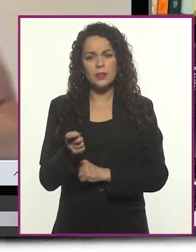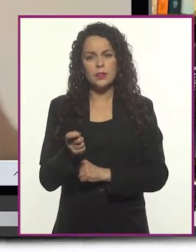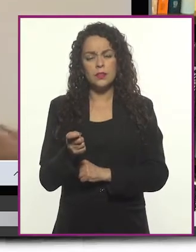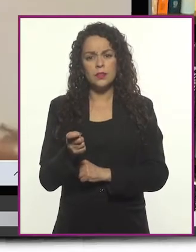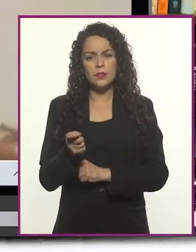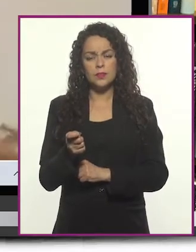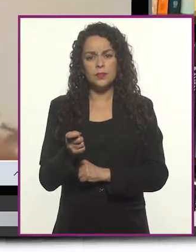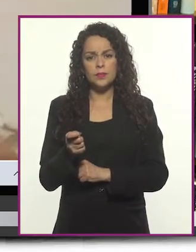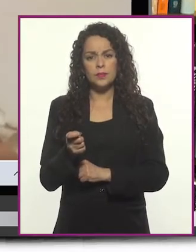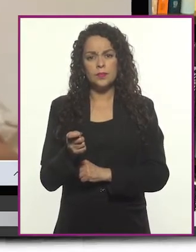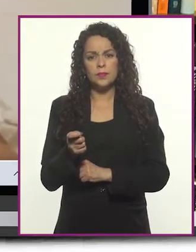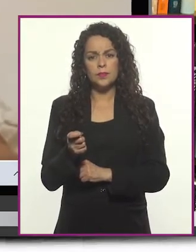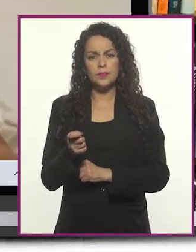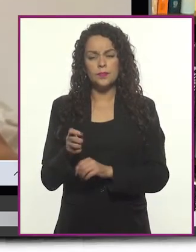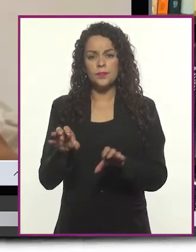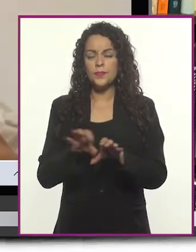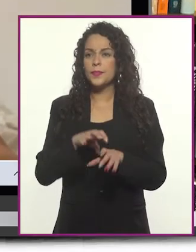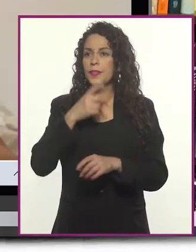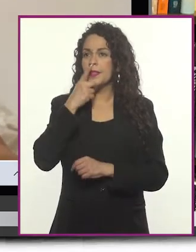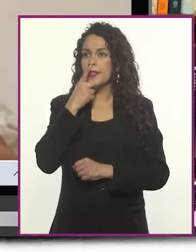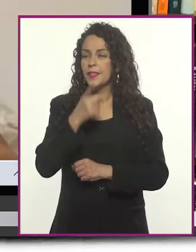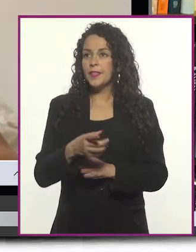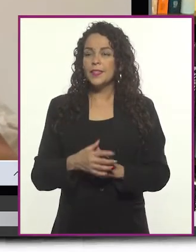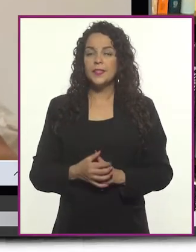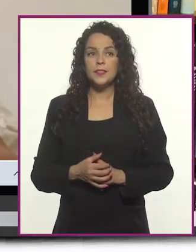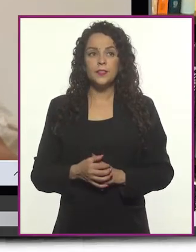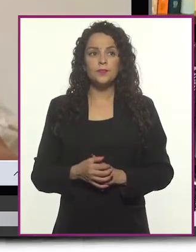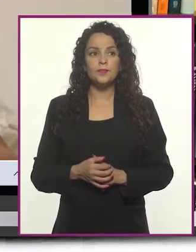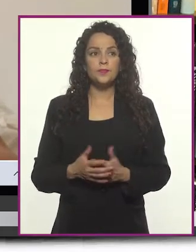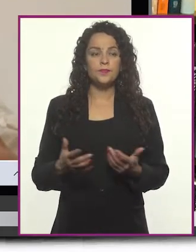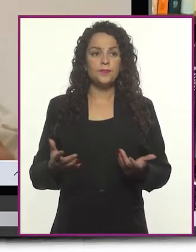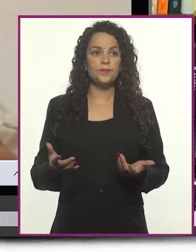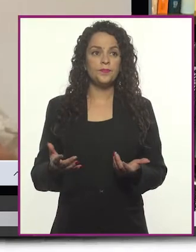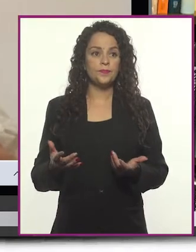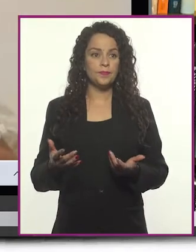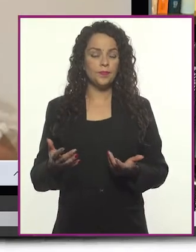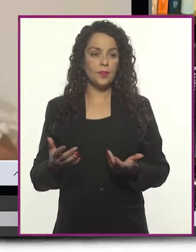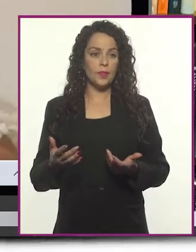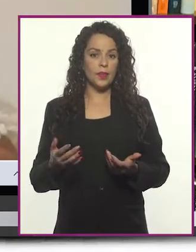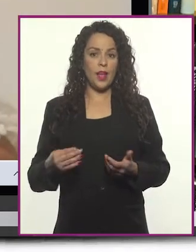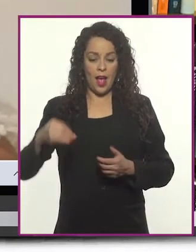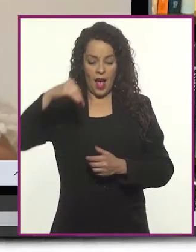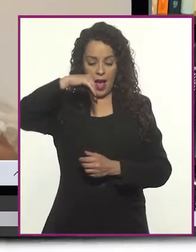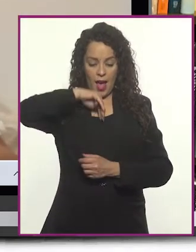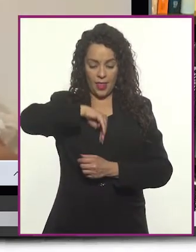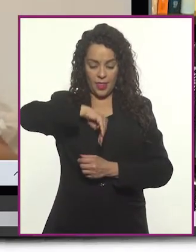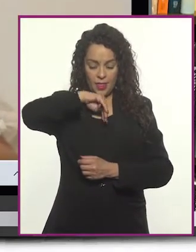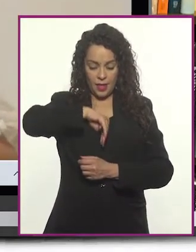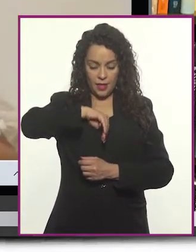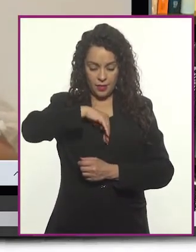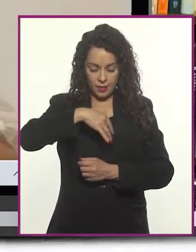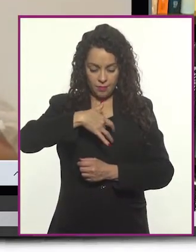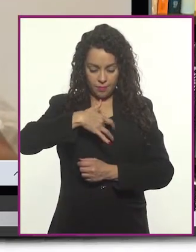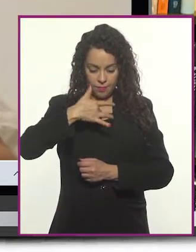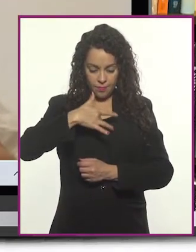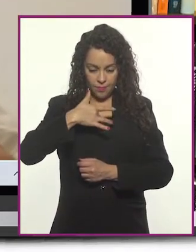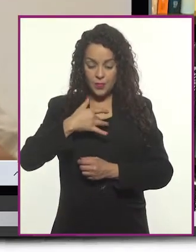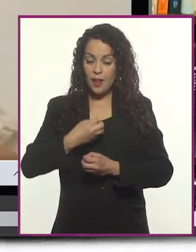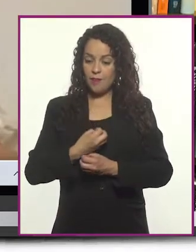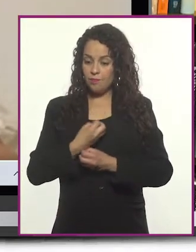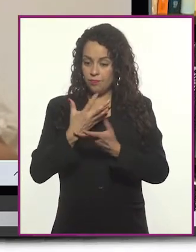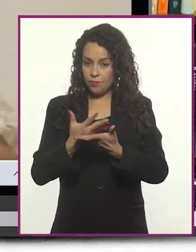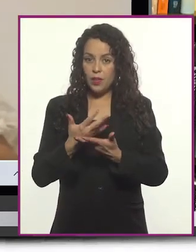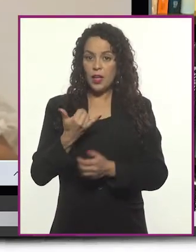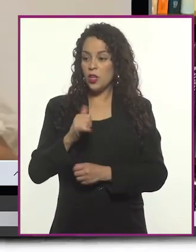o que aborda la experiencia interior. Y tengo uno que